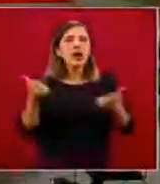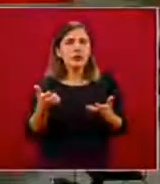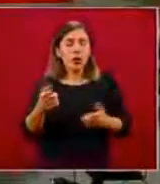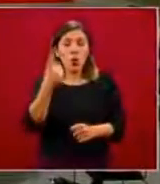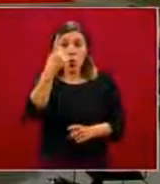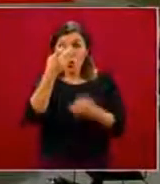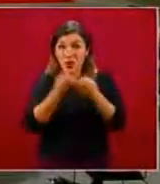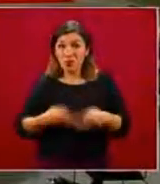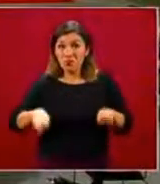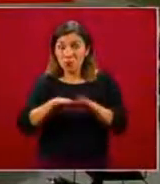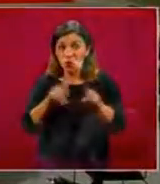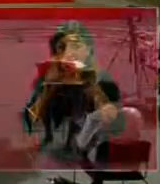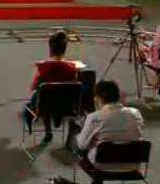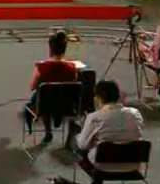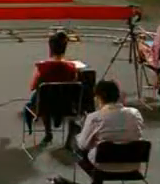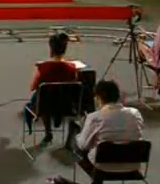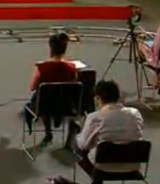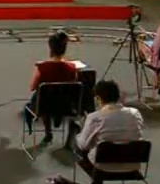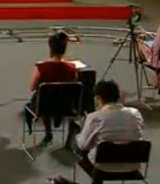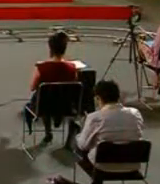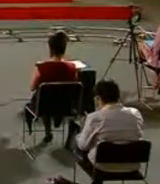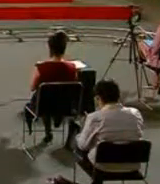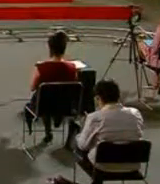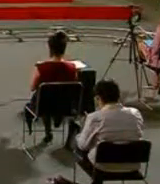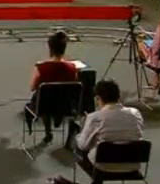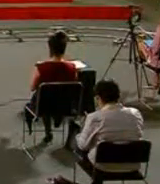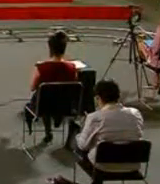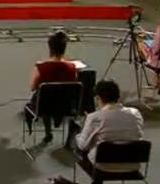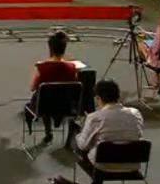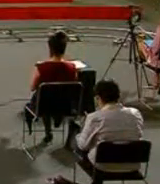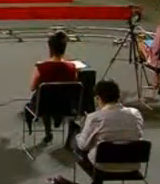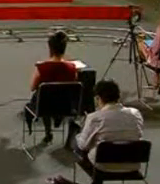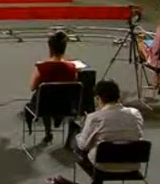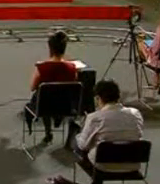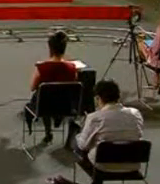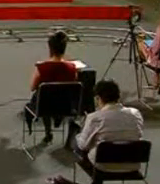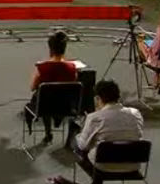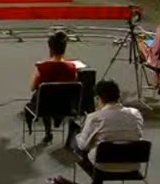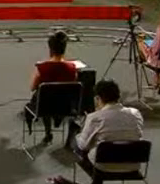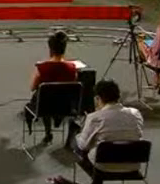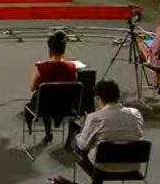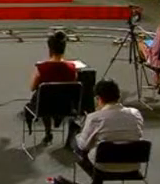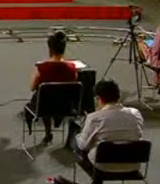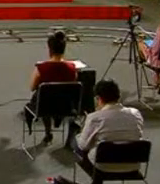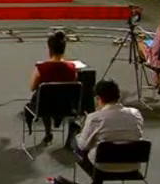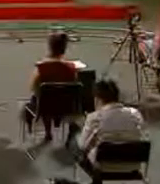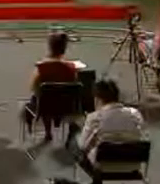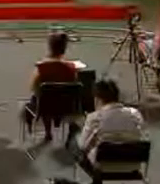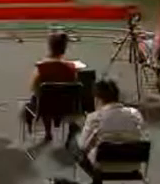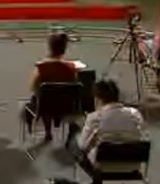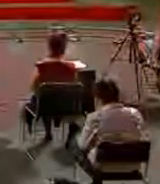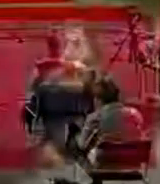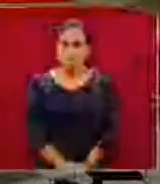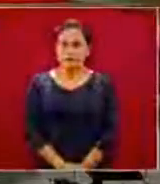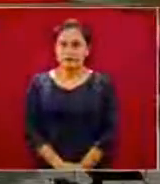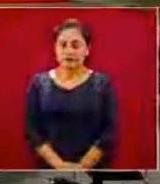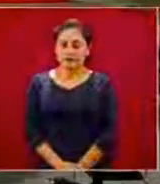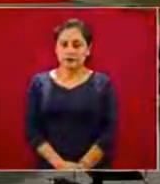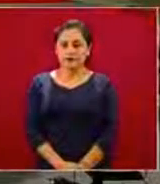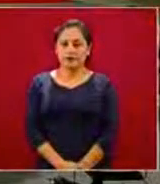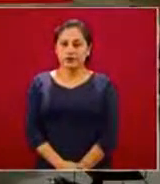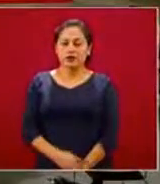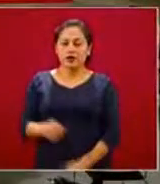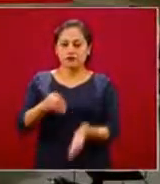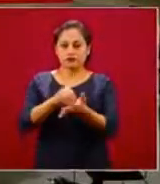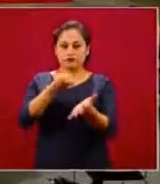las acciones importantes, si me pasas la siguiente, es la parte de promoción. Entonces, la Dirección General de Promoción de la Now I'm Salud going to talk about generó the este boletín. Es actions un boletín